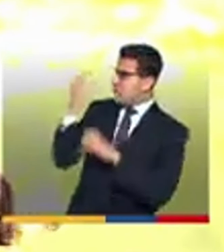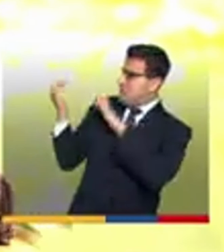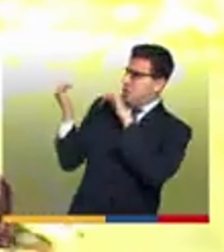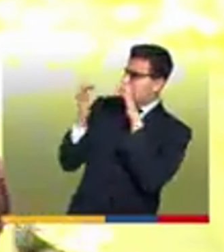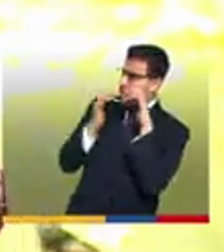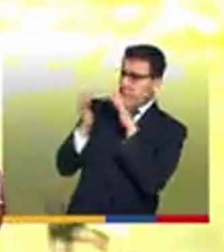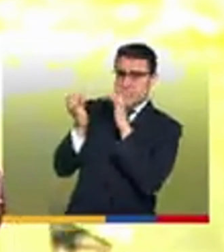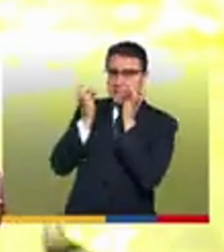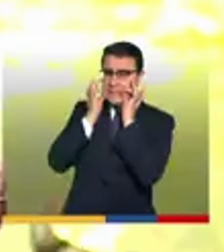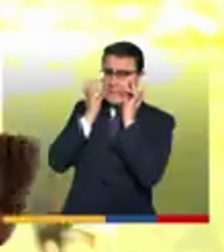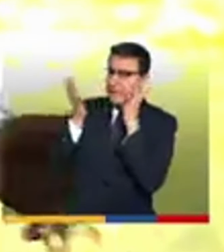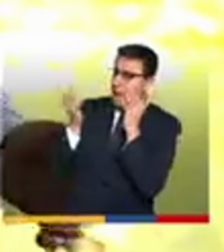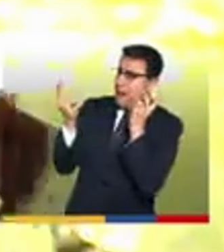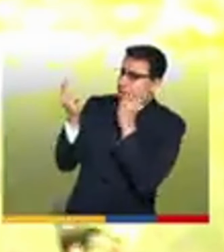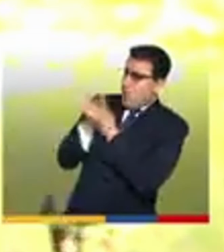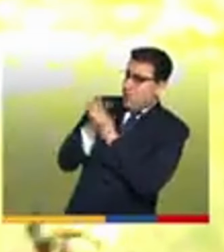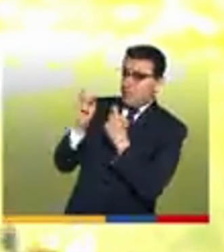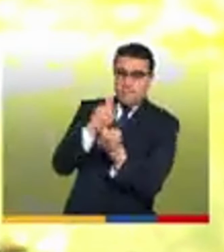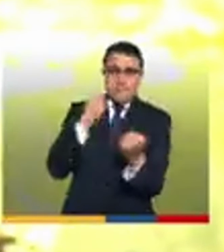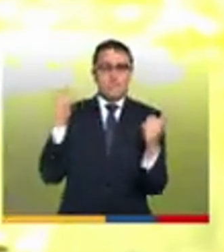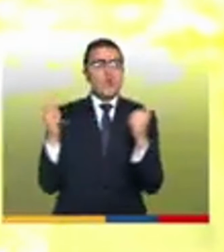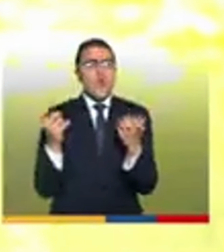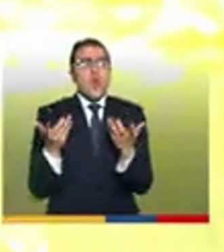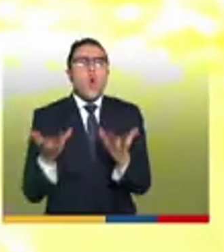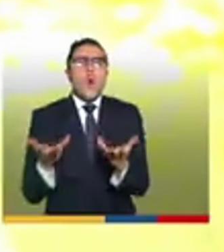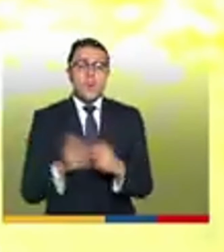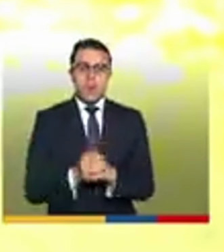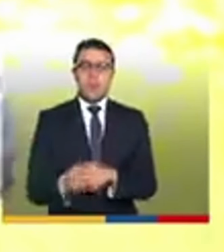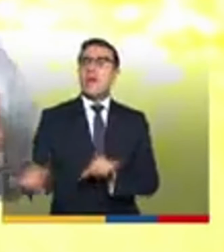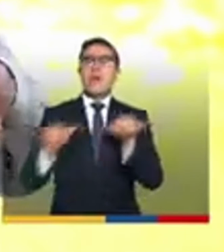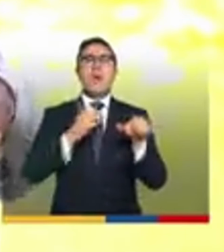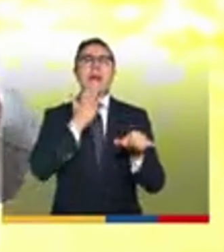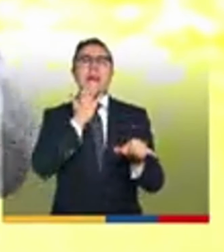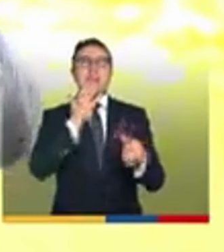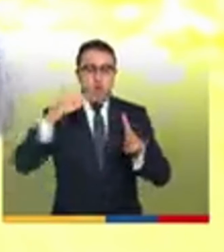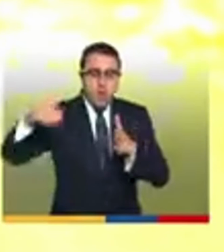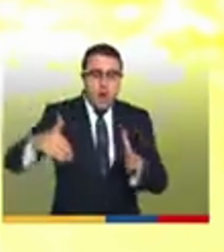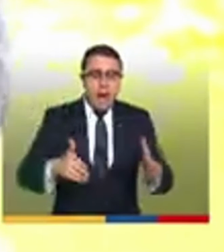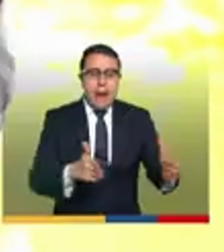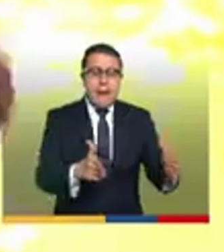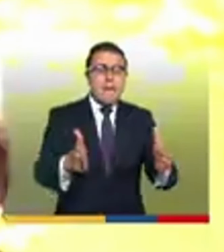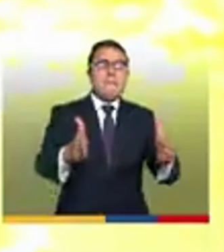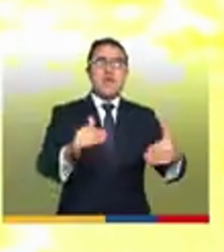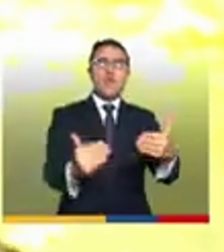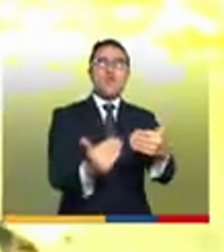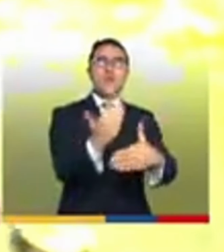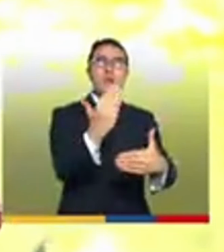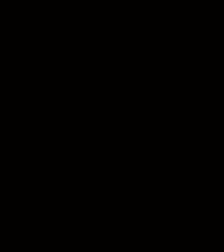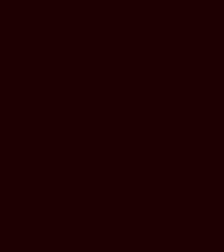Ahora hay que ver cuál es nuestro camino, si repetirlo.